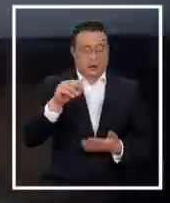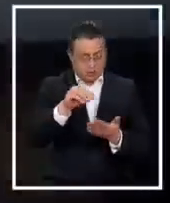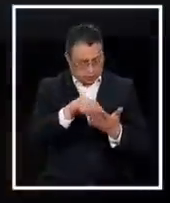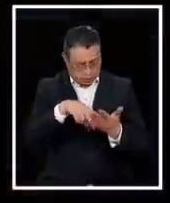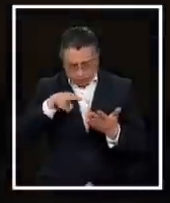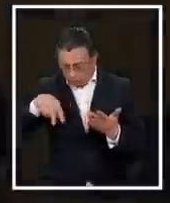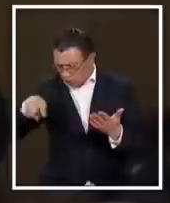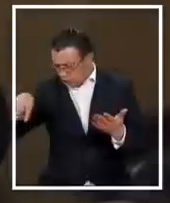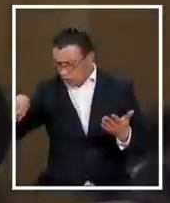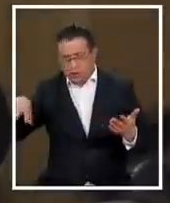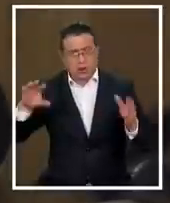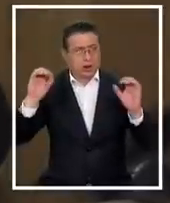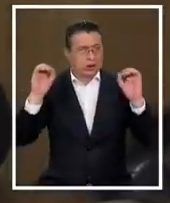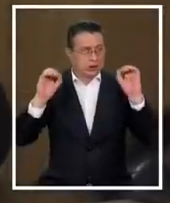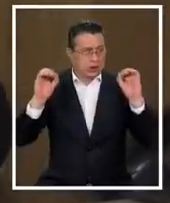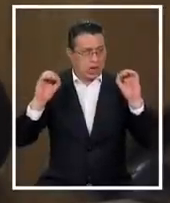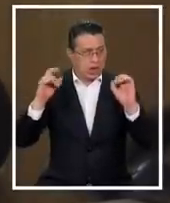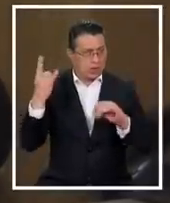aparece.